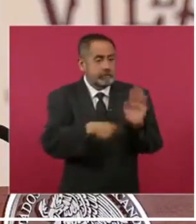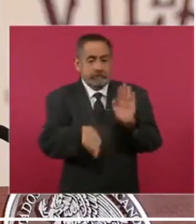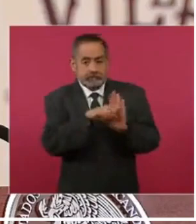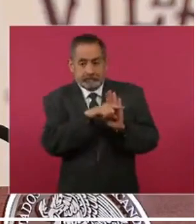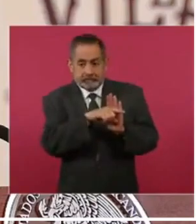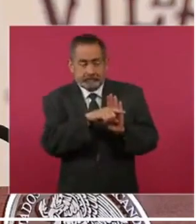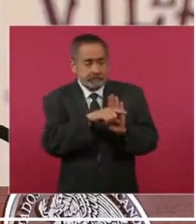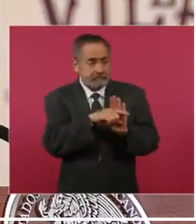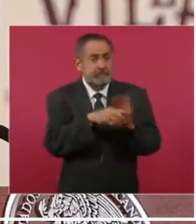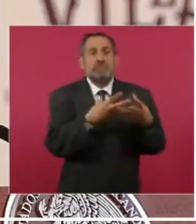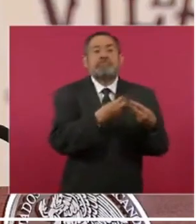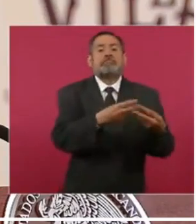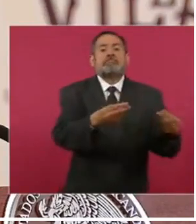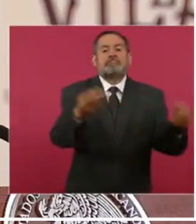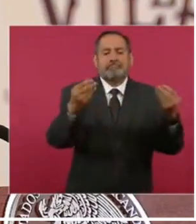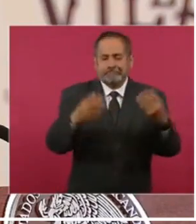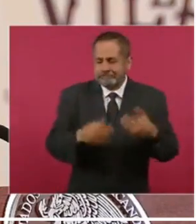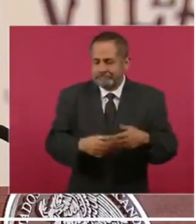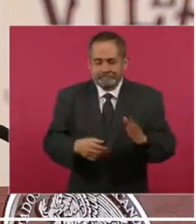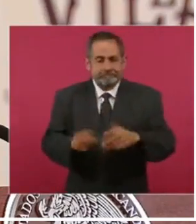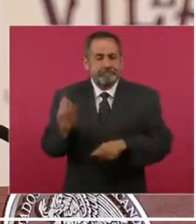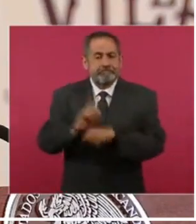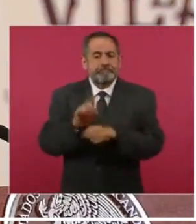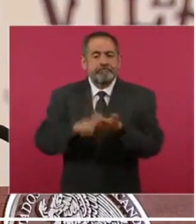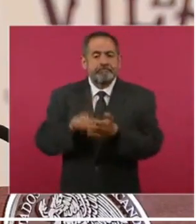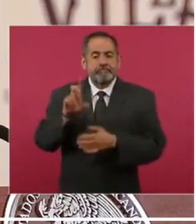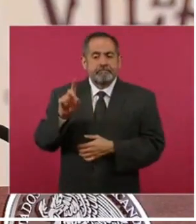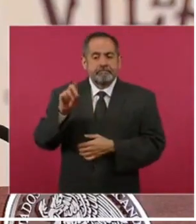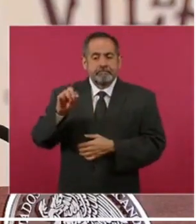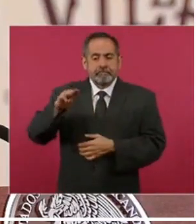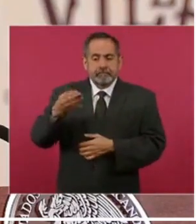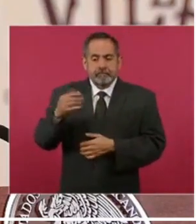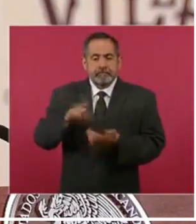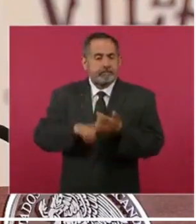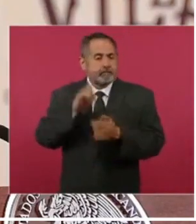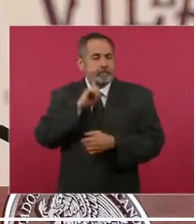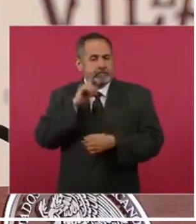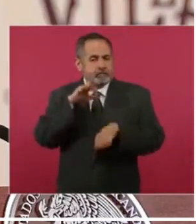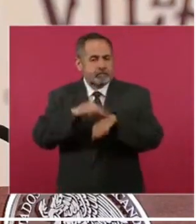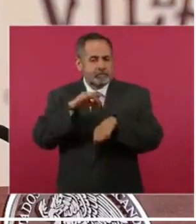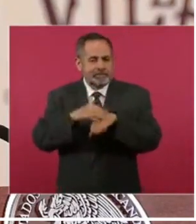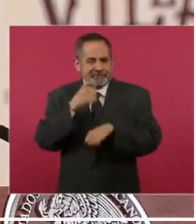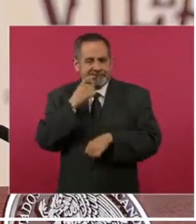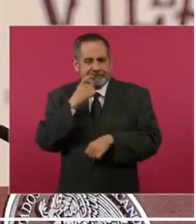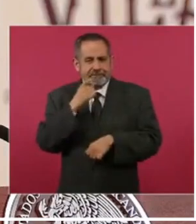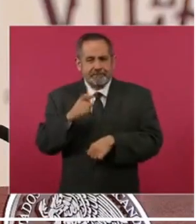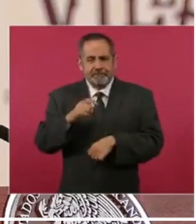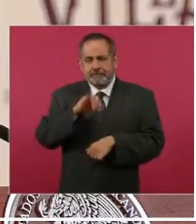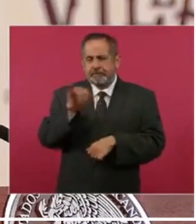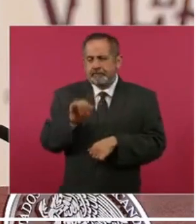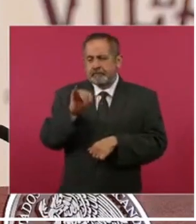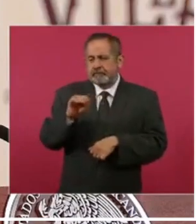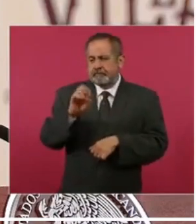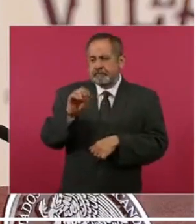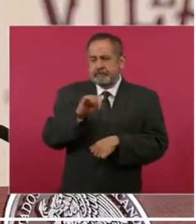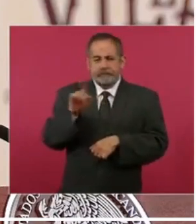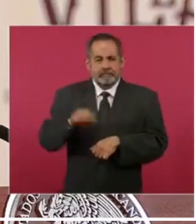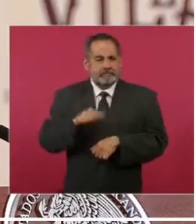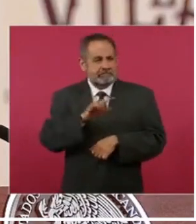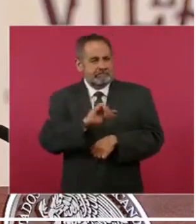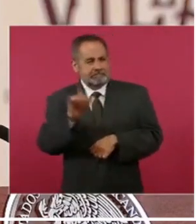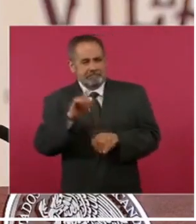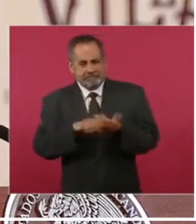los medios les dan bola. El treinta de mayo pasado, la odontóloga Larry Ann Jiménez, quien se volvió